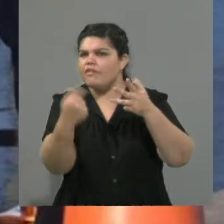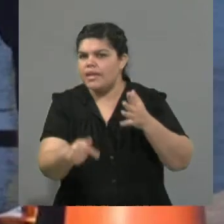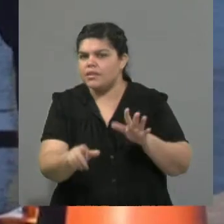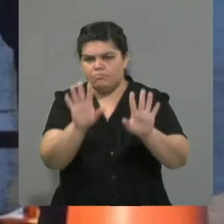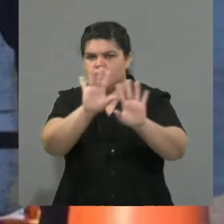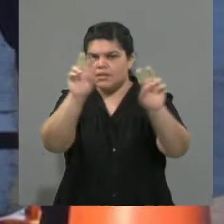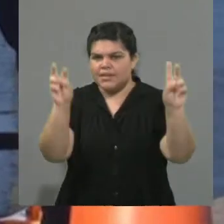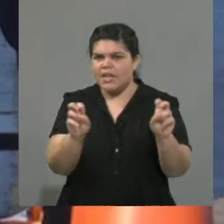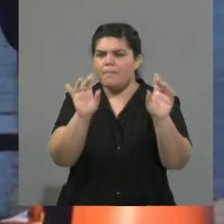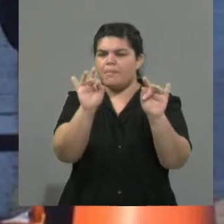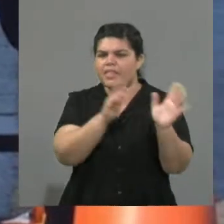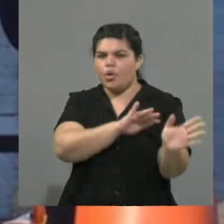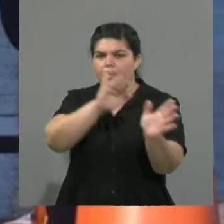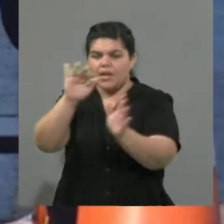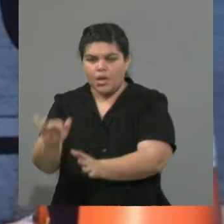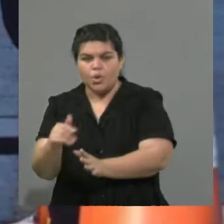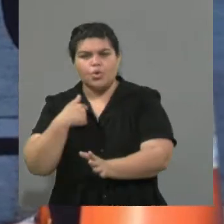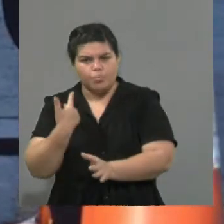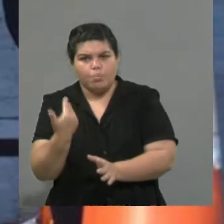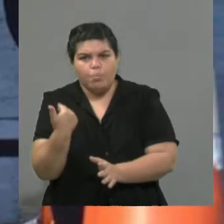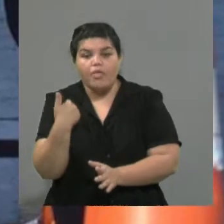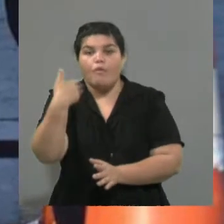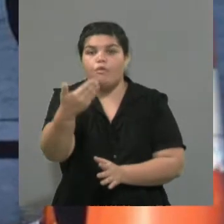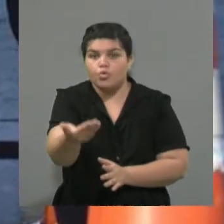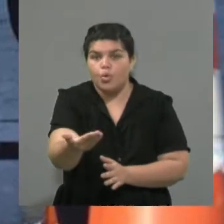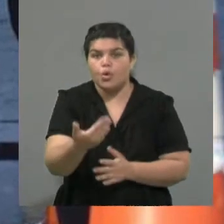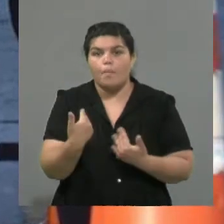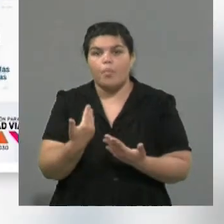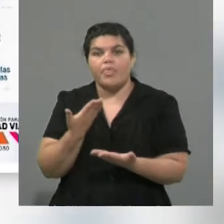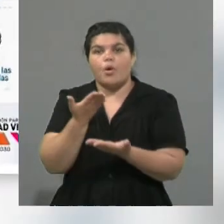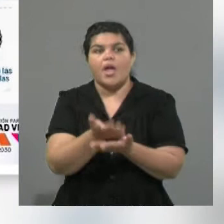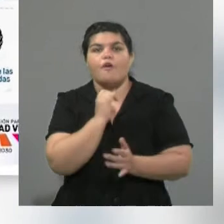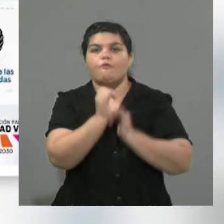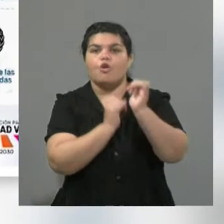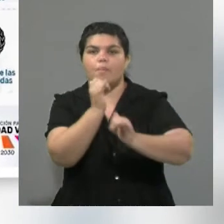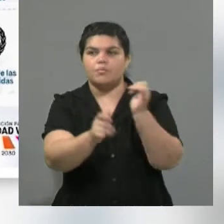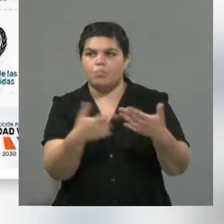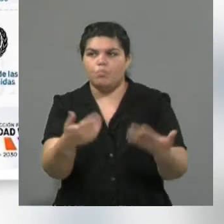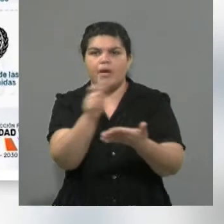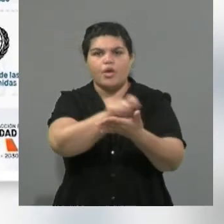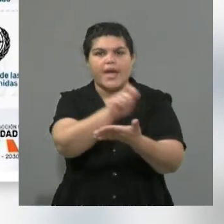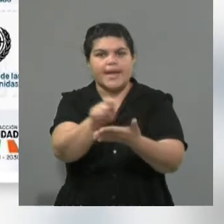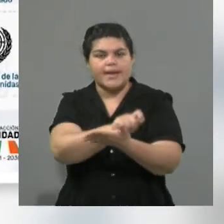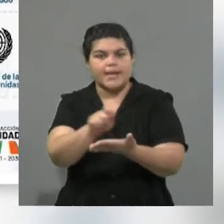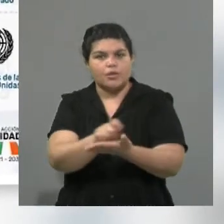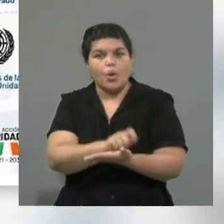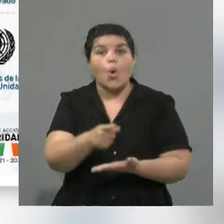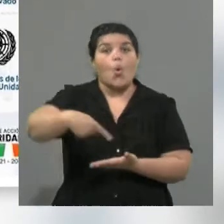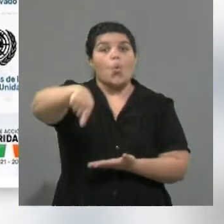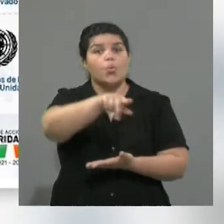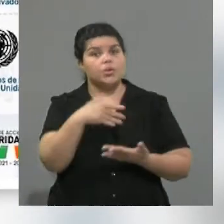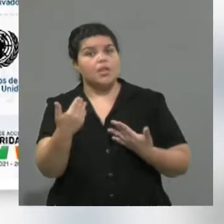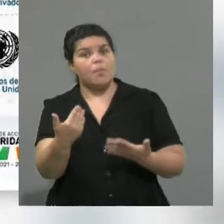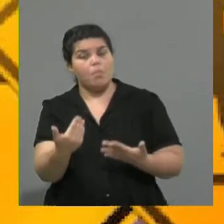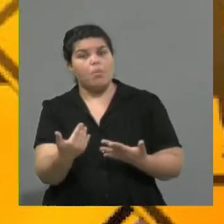les acerco esa información. Es más, a lo mejor pueda mandárselas por escrito para que ustedes la